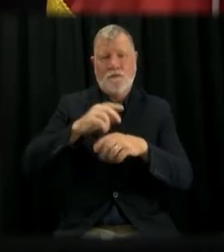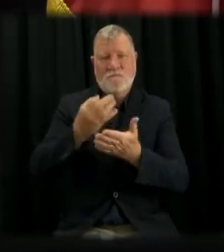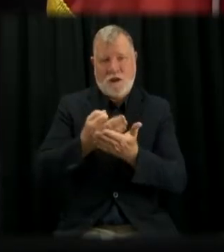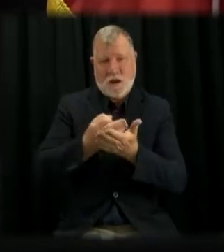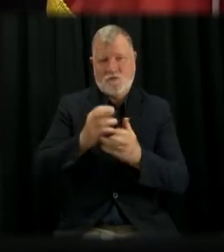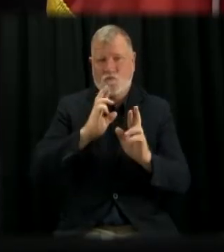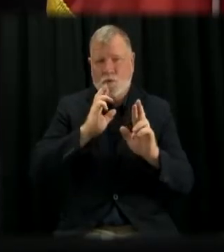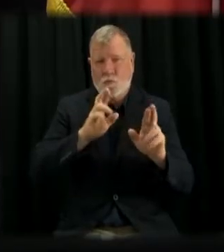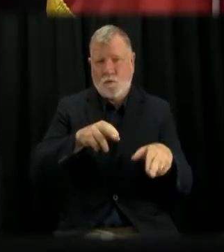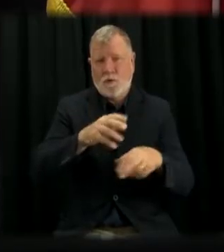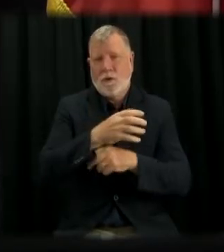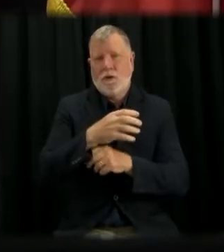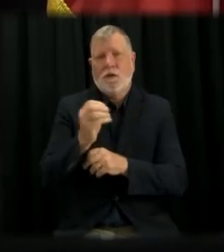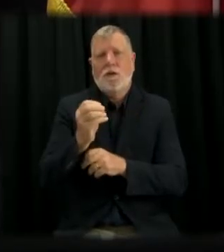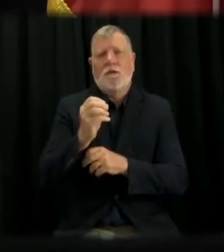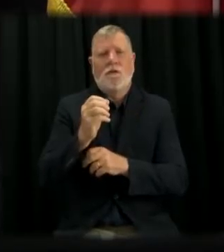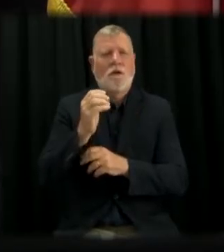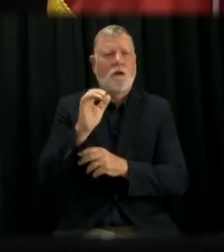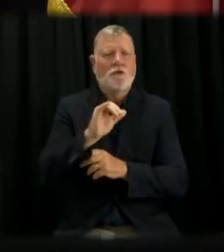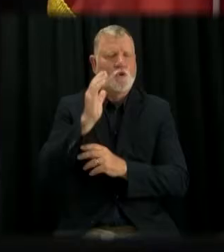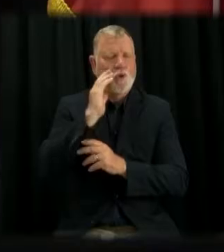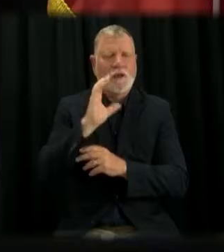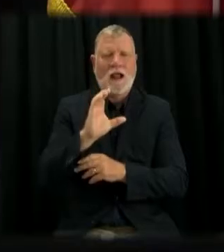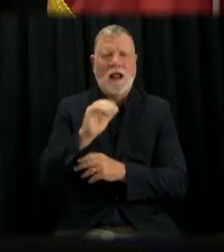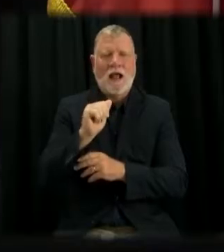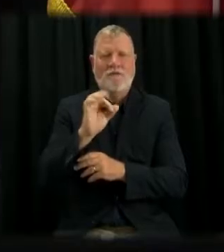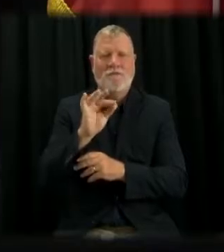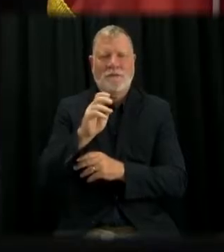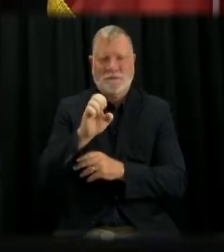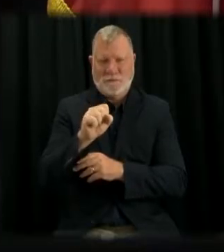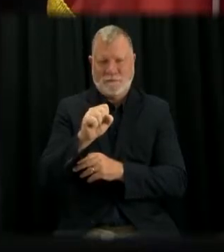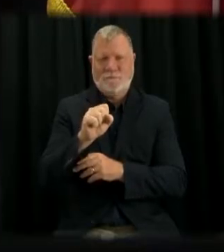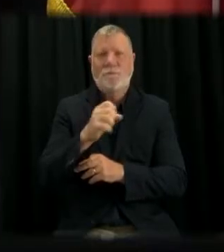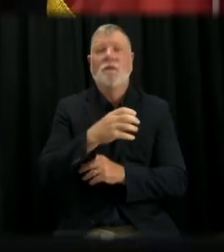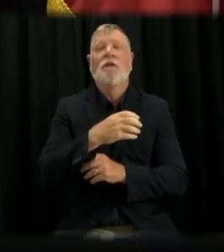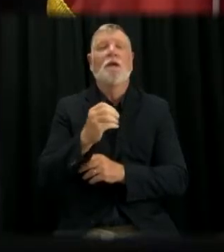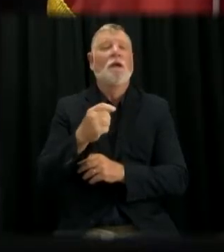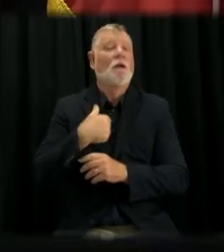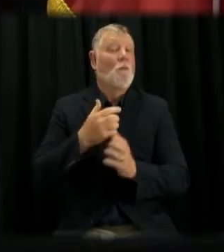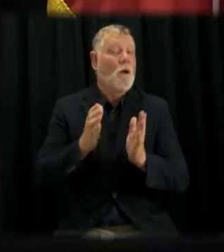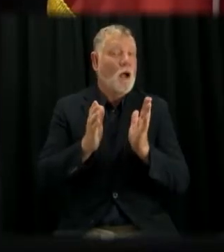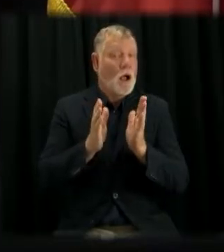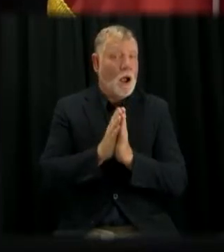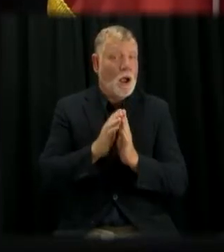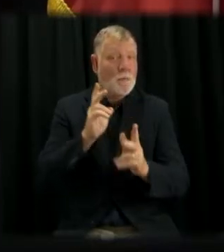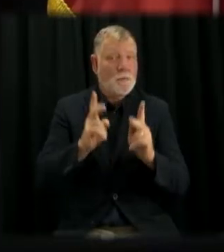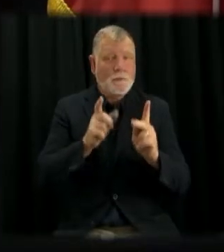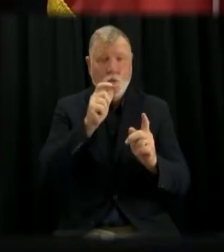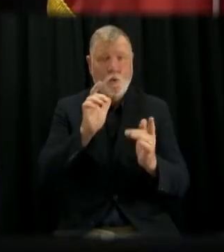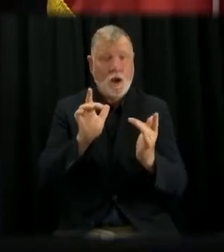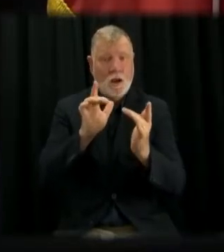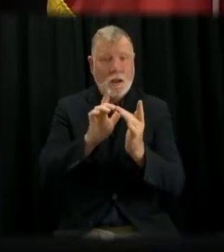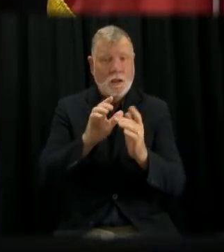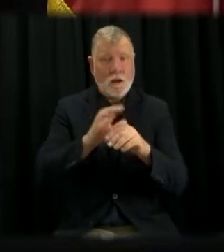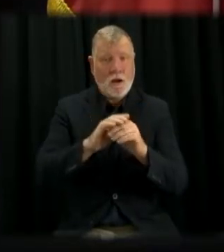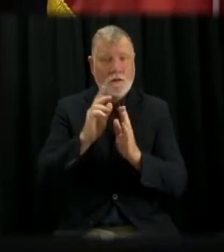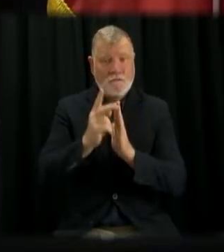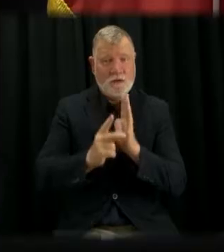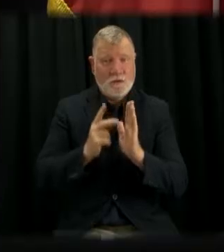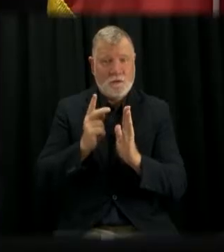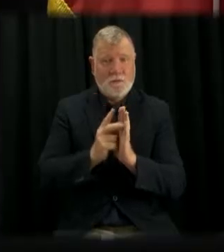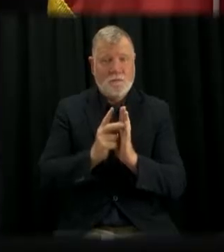de los informes financieros anuales, también los conocidos como los CAFRs. Quisiera preguntarle a todos que